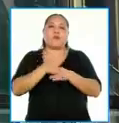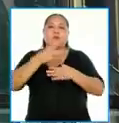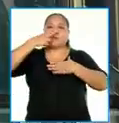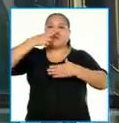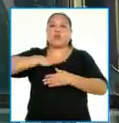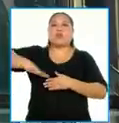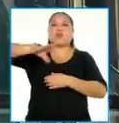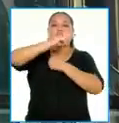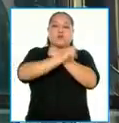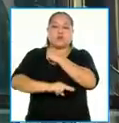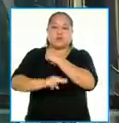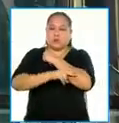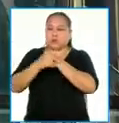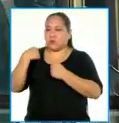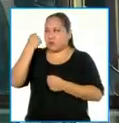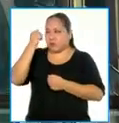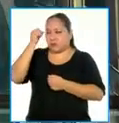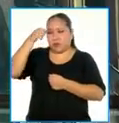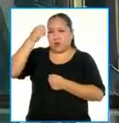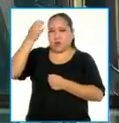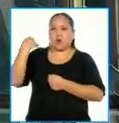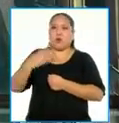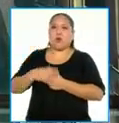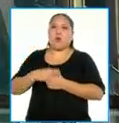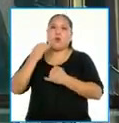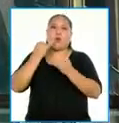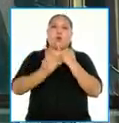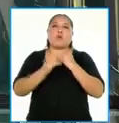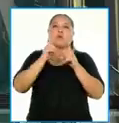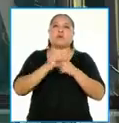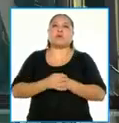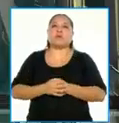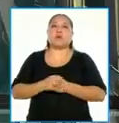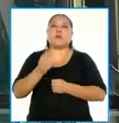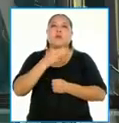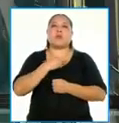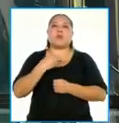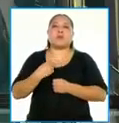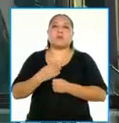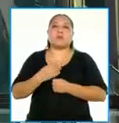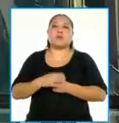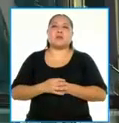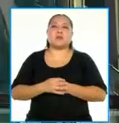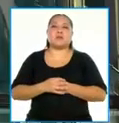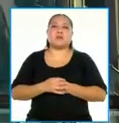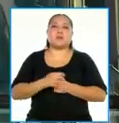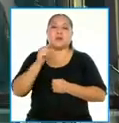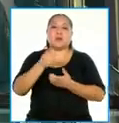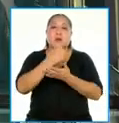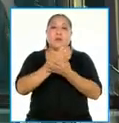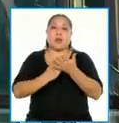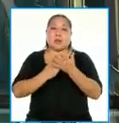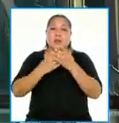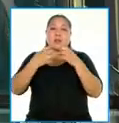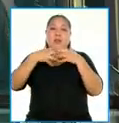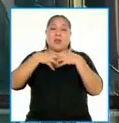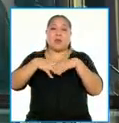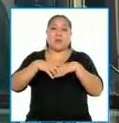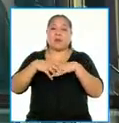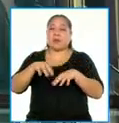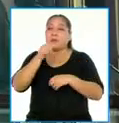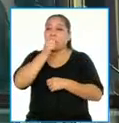nacional, si mal no tengo entendido? Y una última cuestión final, ministra, es sobre el sector privado. Las